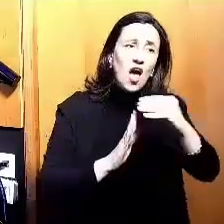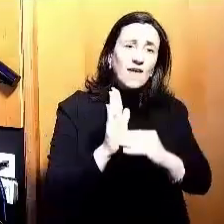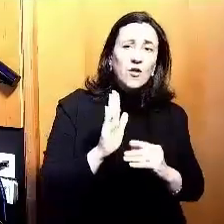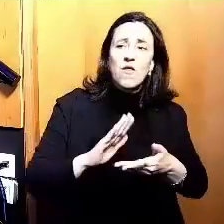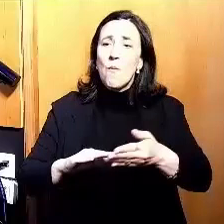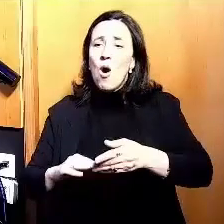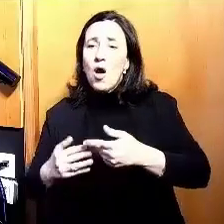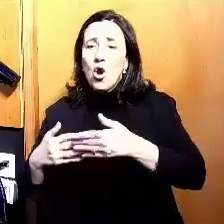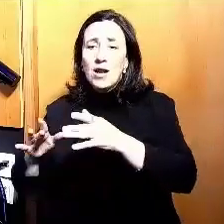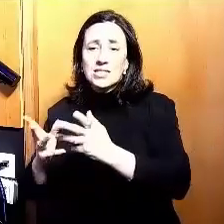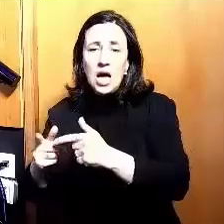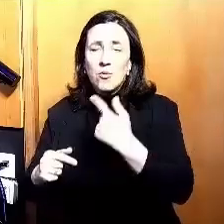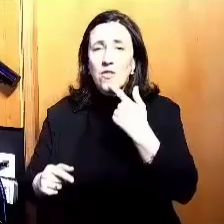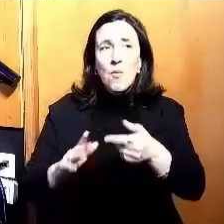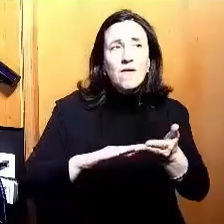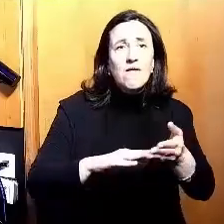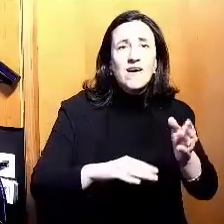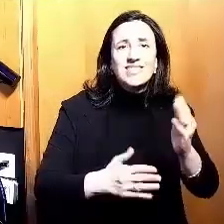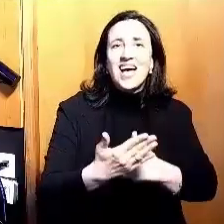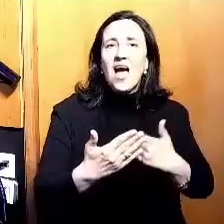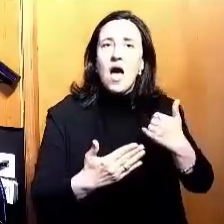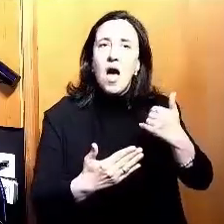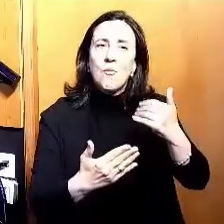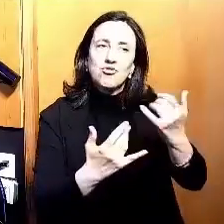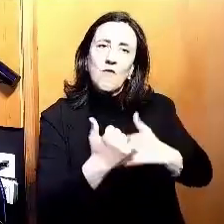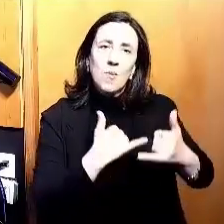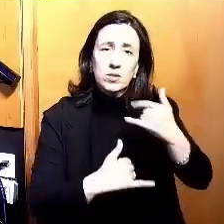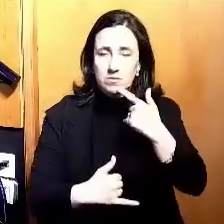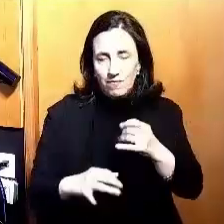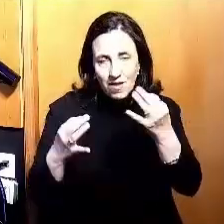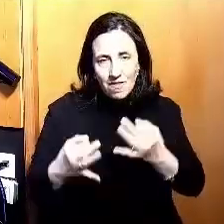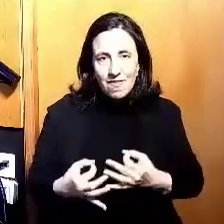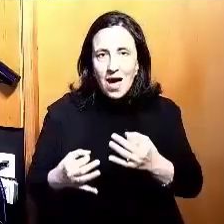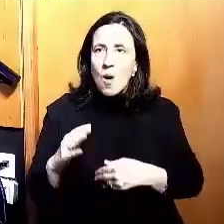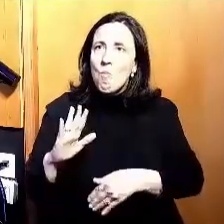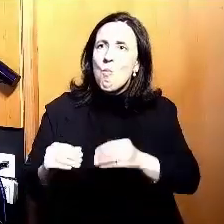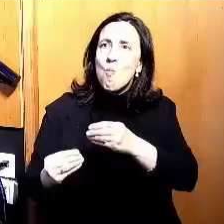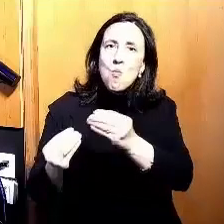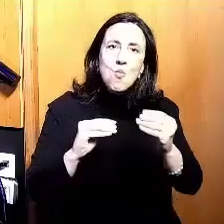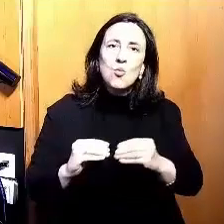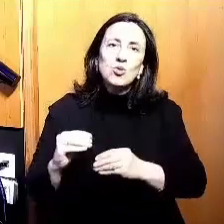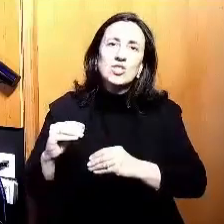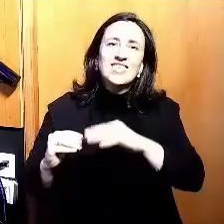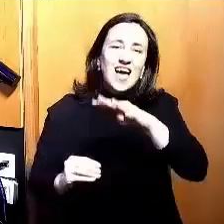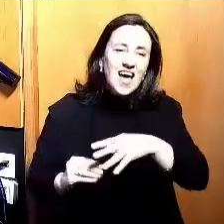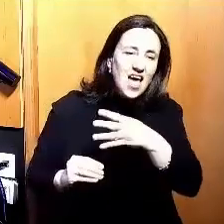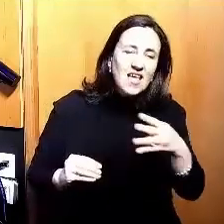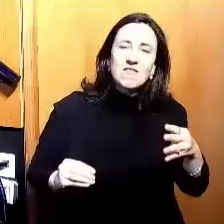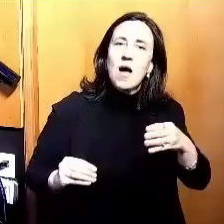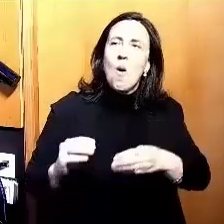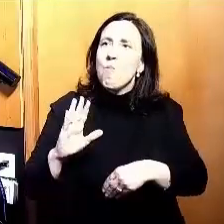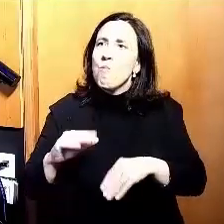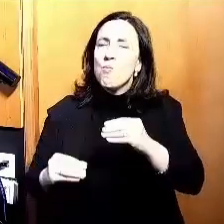después hacemos desinformación. Digo, hay muchas agendas y yo creo que también lo que tiene bueno la comunidad es la flexibilidad y adaptarse